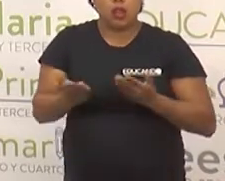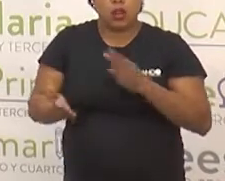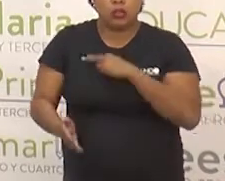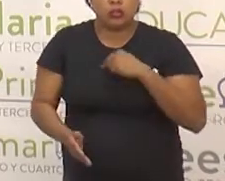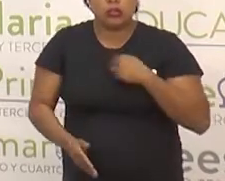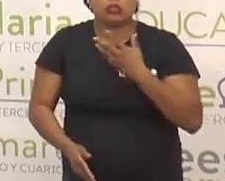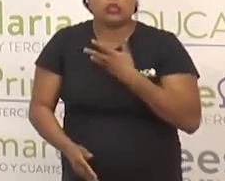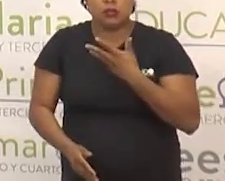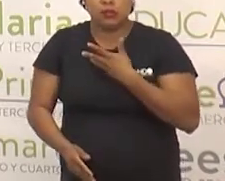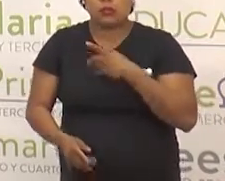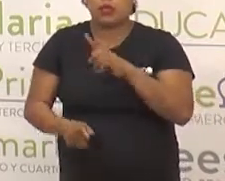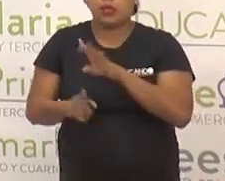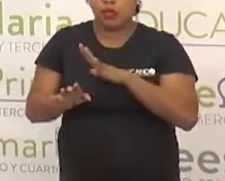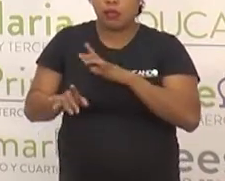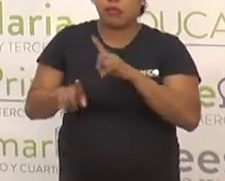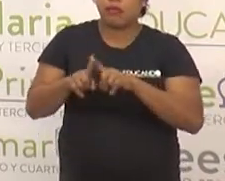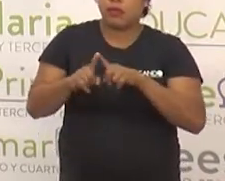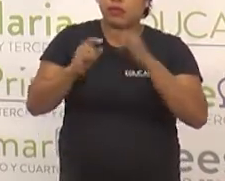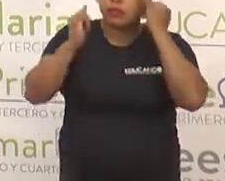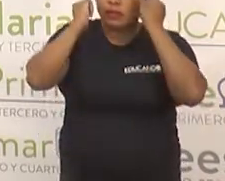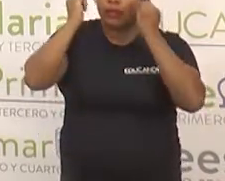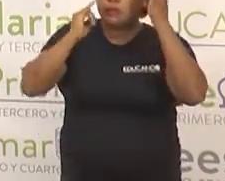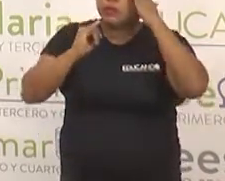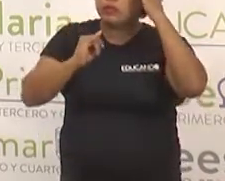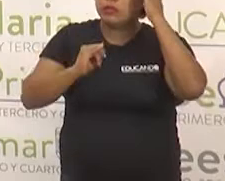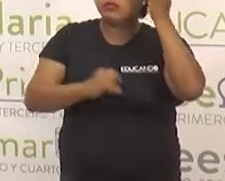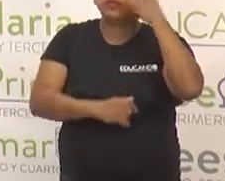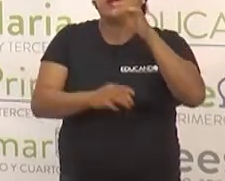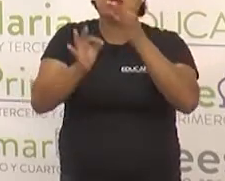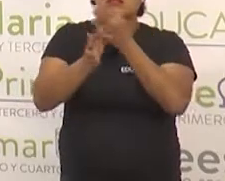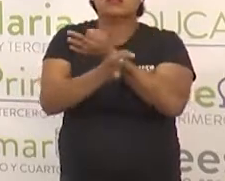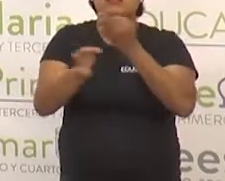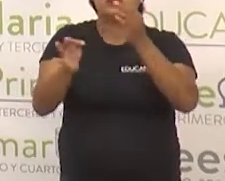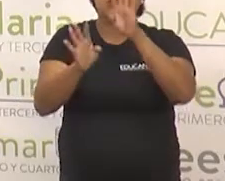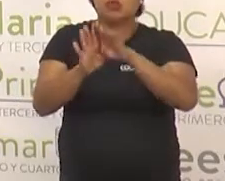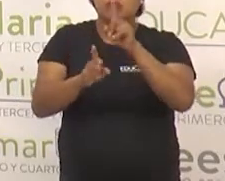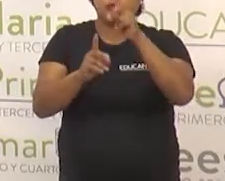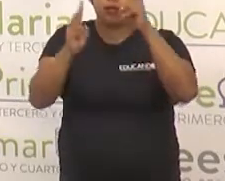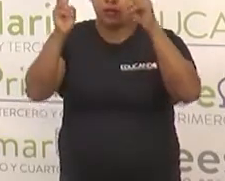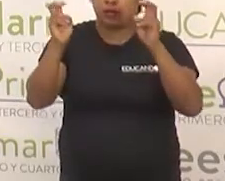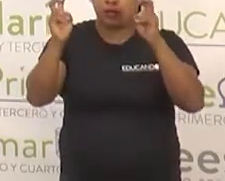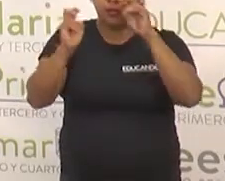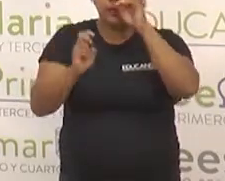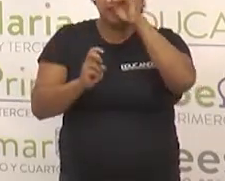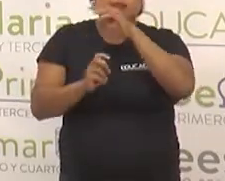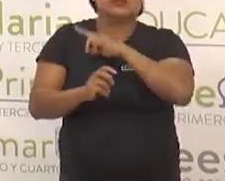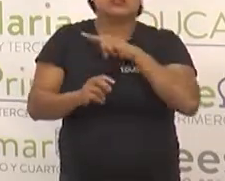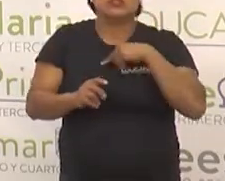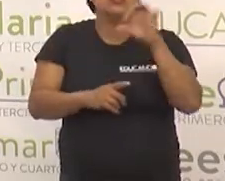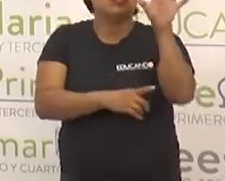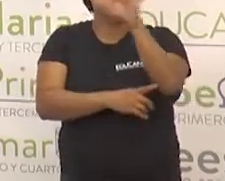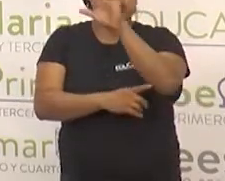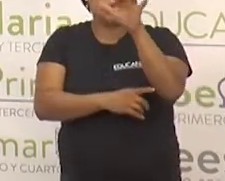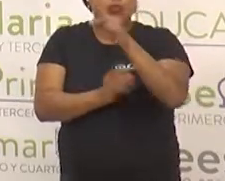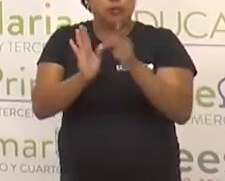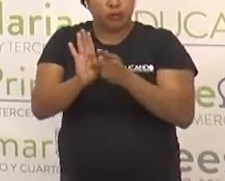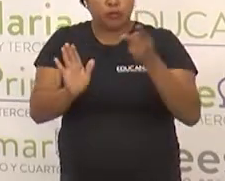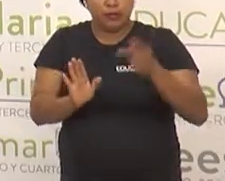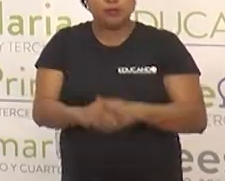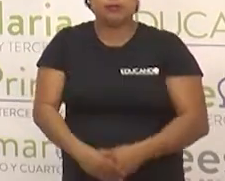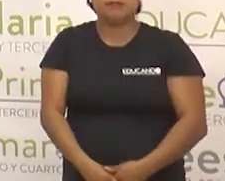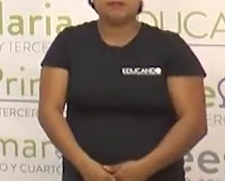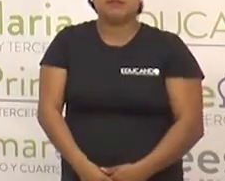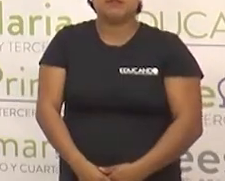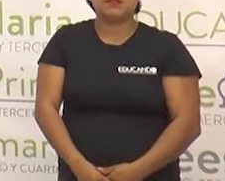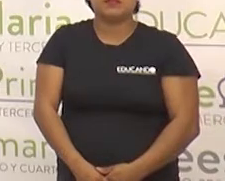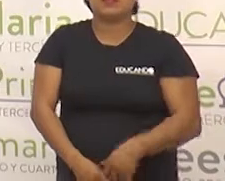Ahora tenemos nuestras ideas principales para la exposición de un tema. Vamos a leerlas